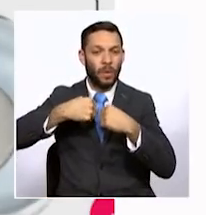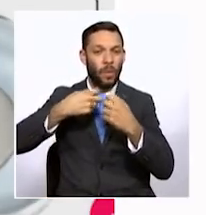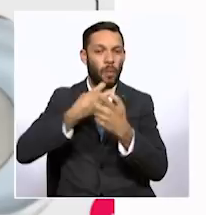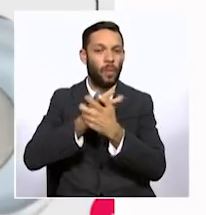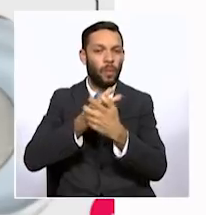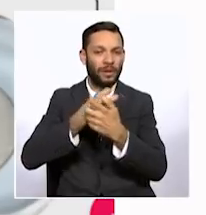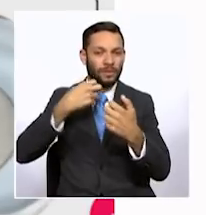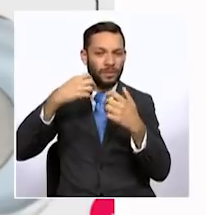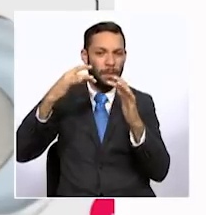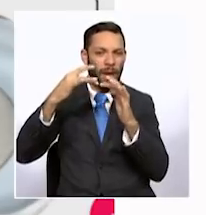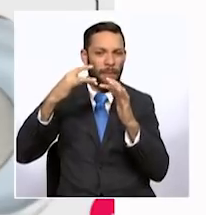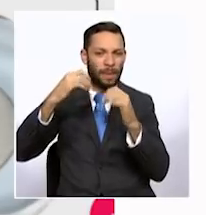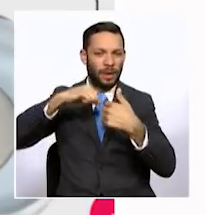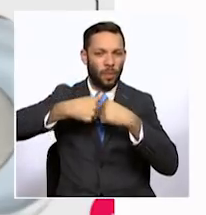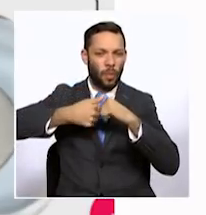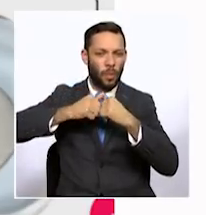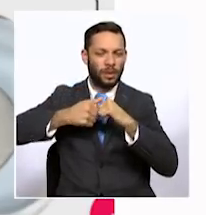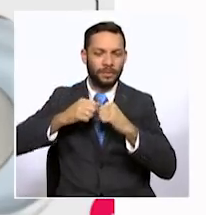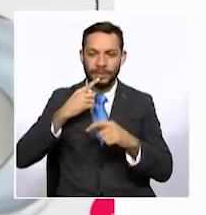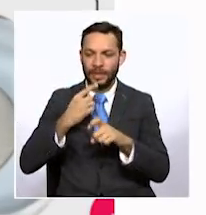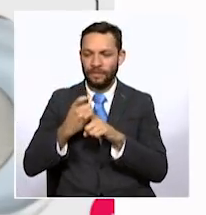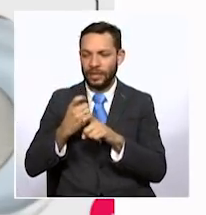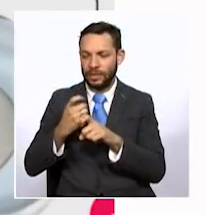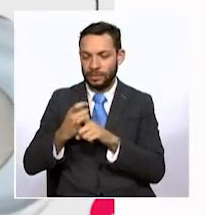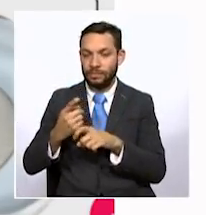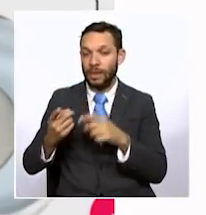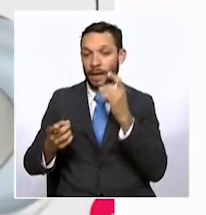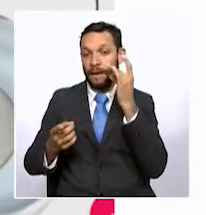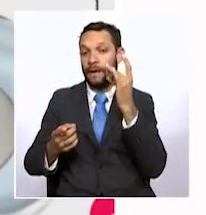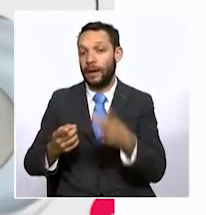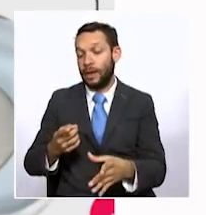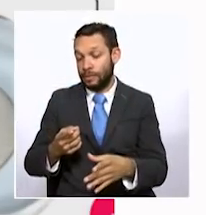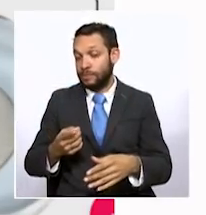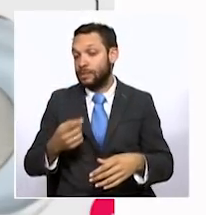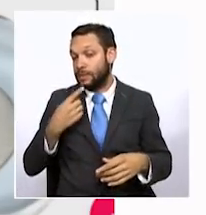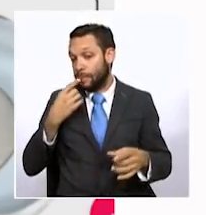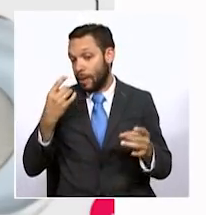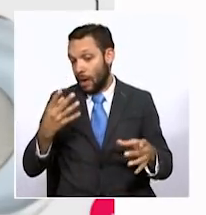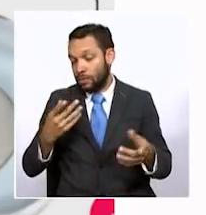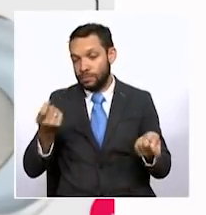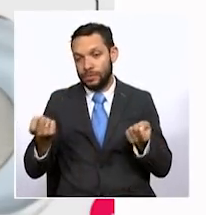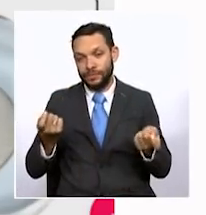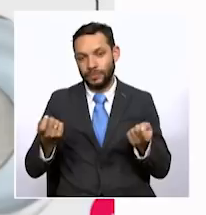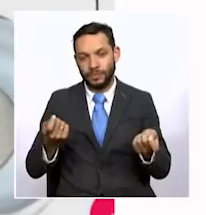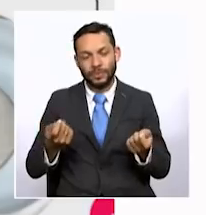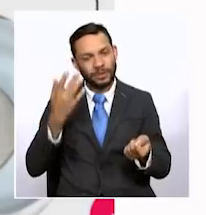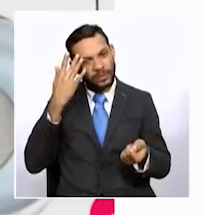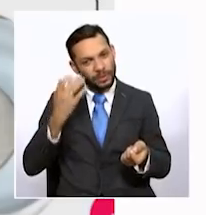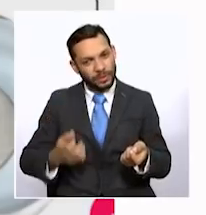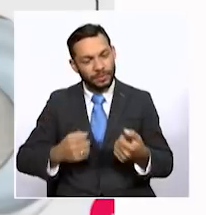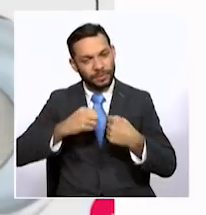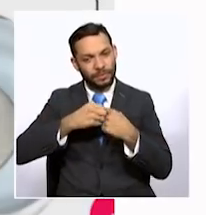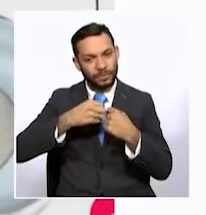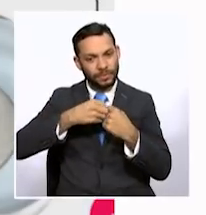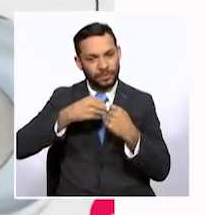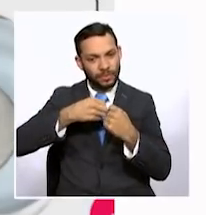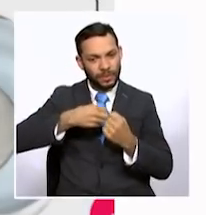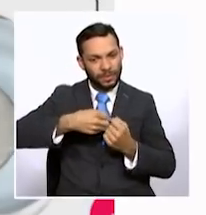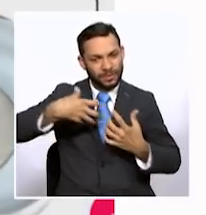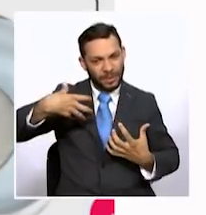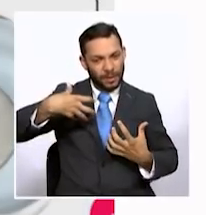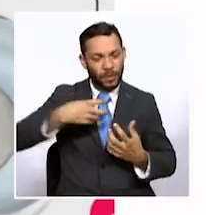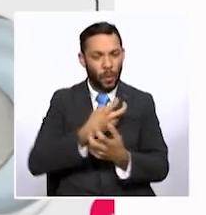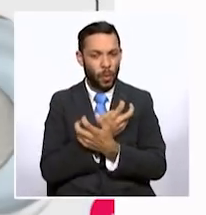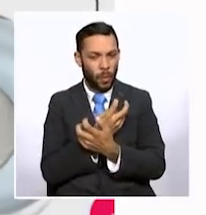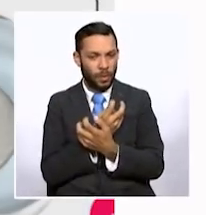a generar el dolor. ¿Y esto puede dar edema, como dice ella? Sí, esto puede generar edema articular. ¿Por qué motivo? Porque la artrosis, osteoartritis, como es el término